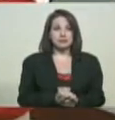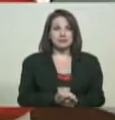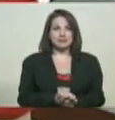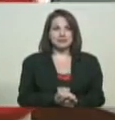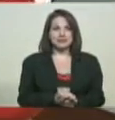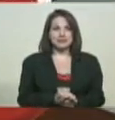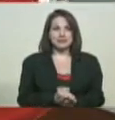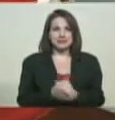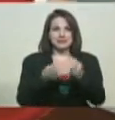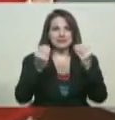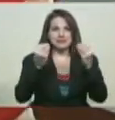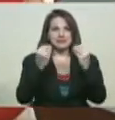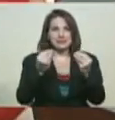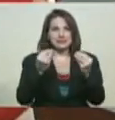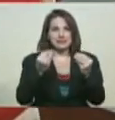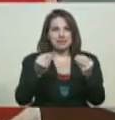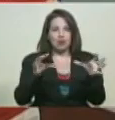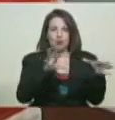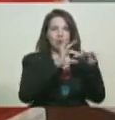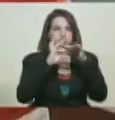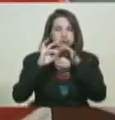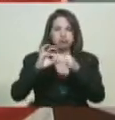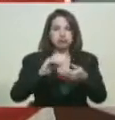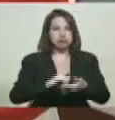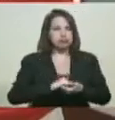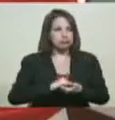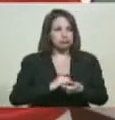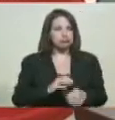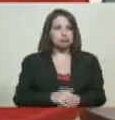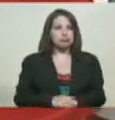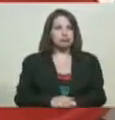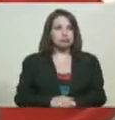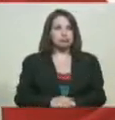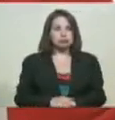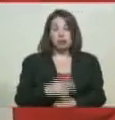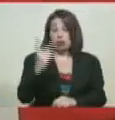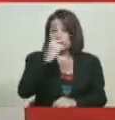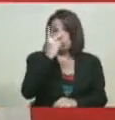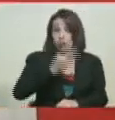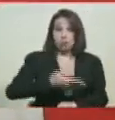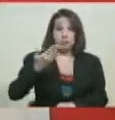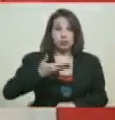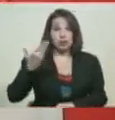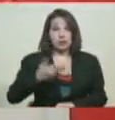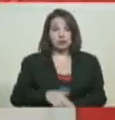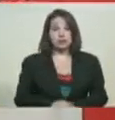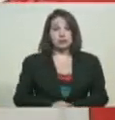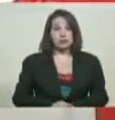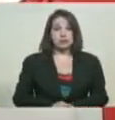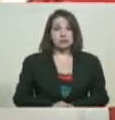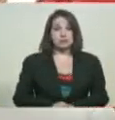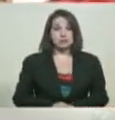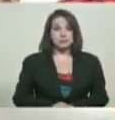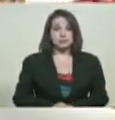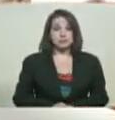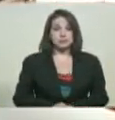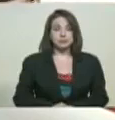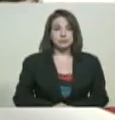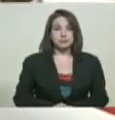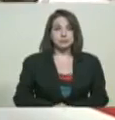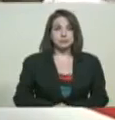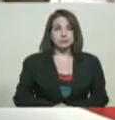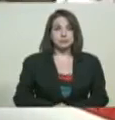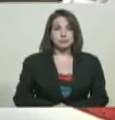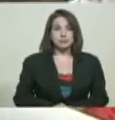la unión soviética solo para poner dos hijos de dos etapas de la